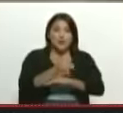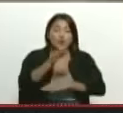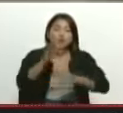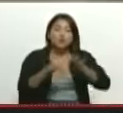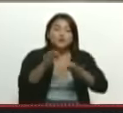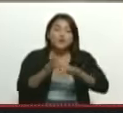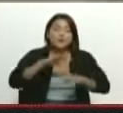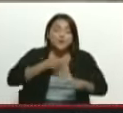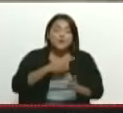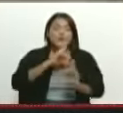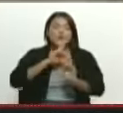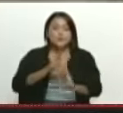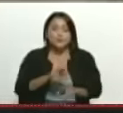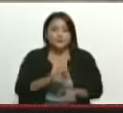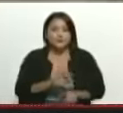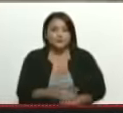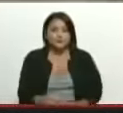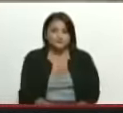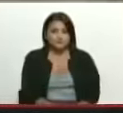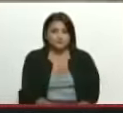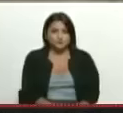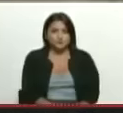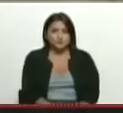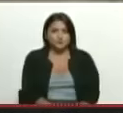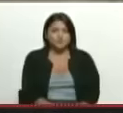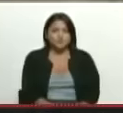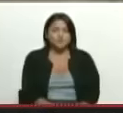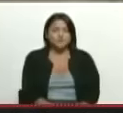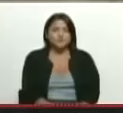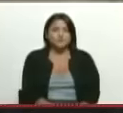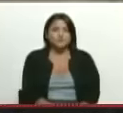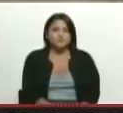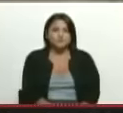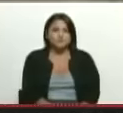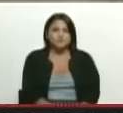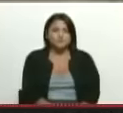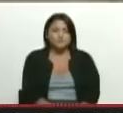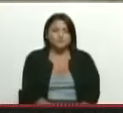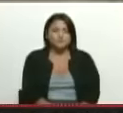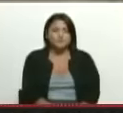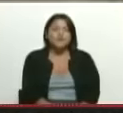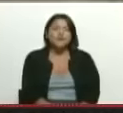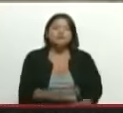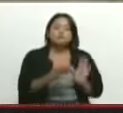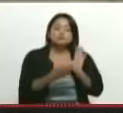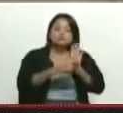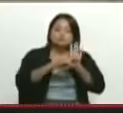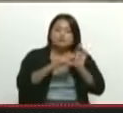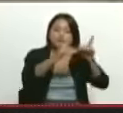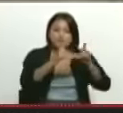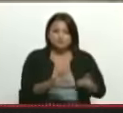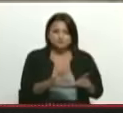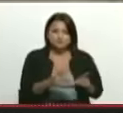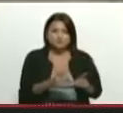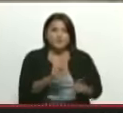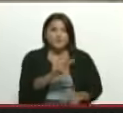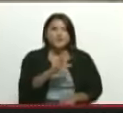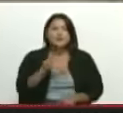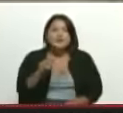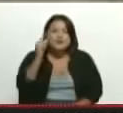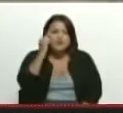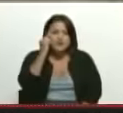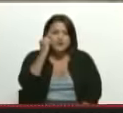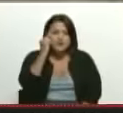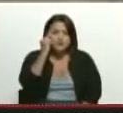pronuncie respecto a la constitucionalidad. Resolución dictada a los 23 días